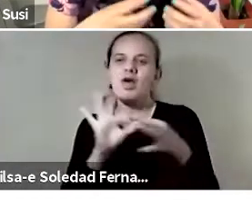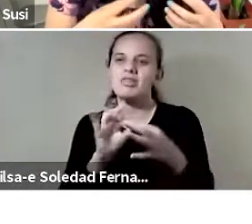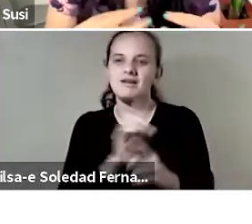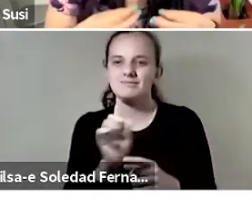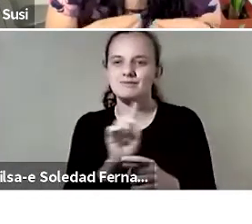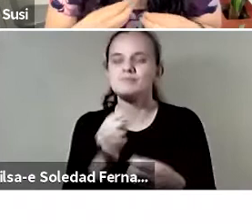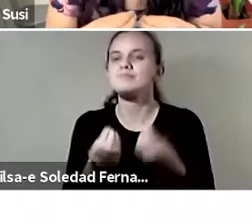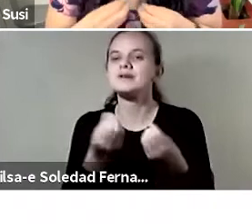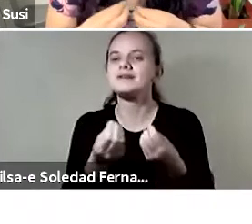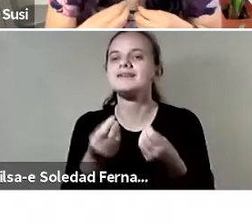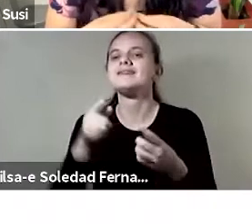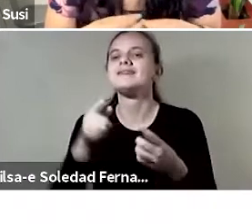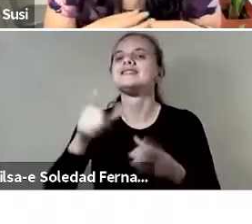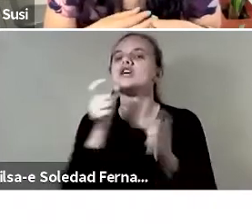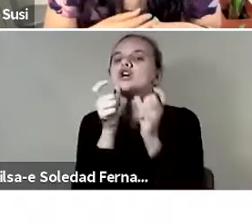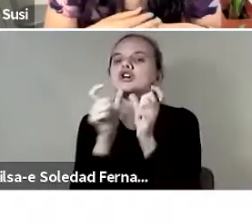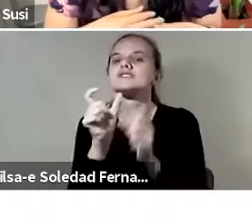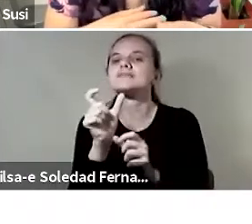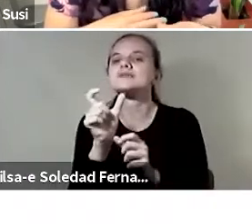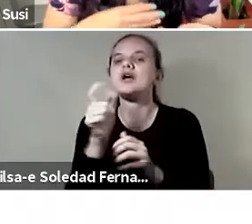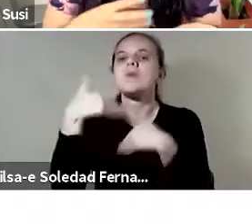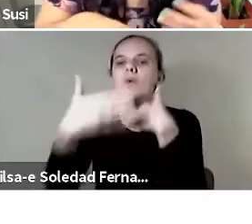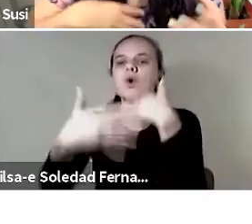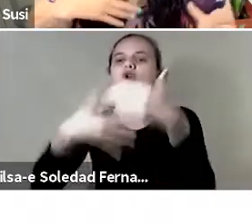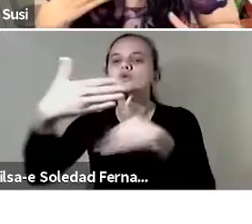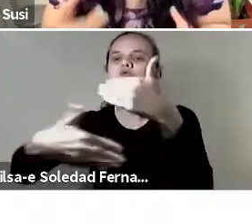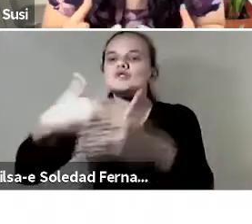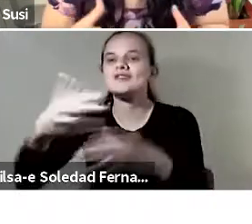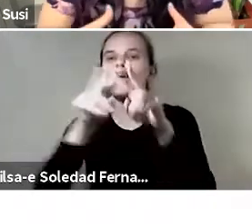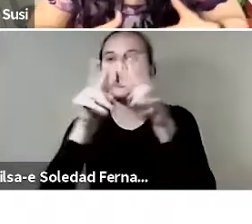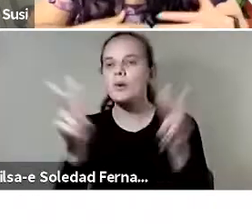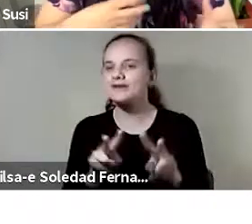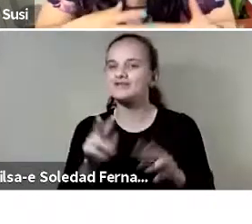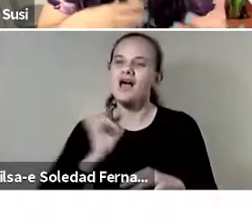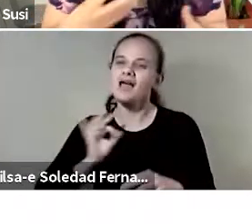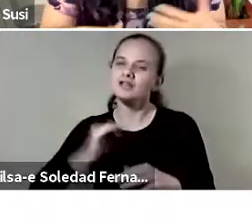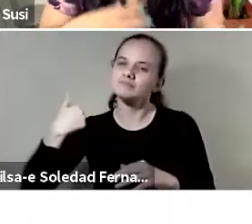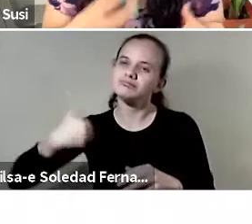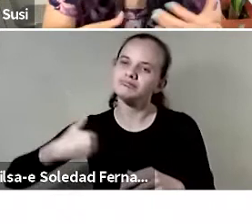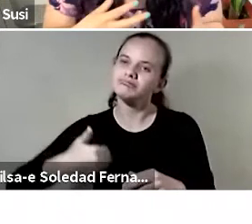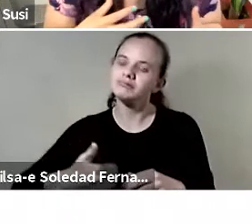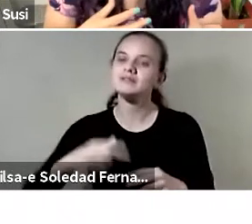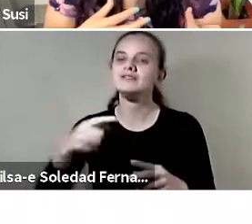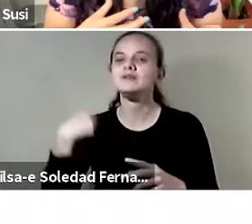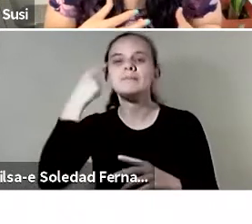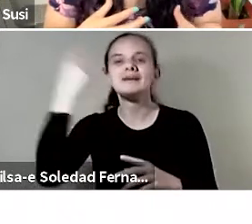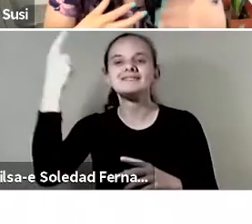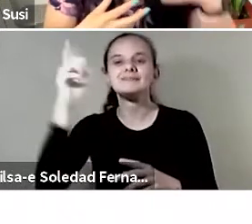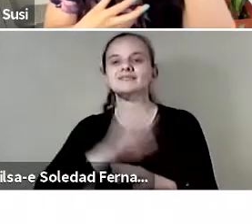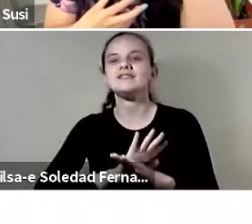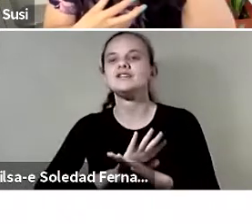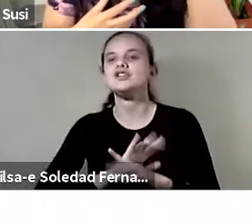deficiencias y creemos que eso también es parte de este concepto que evoluciona, ¿no? Ya tiene un buen par de años la